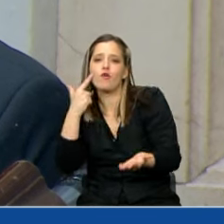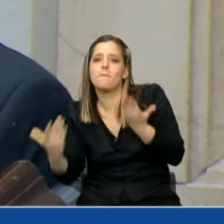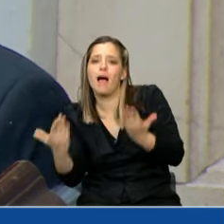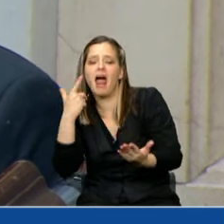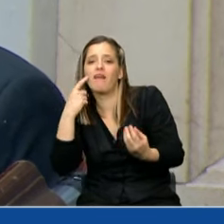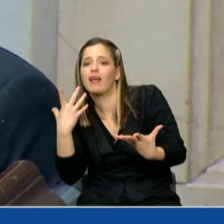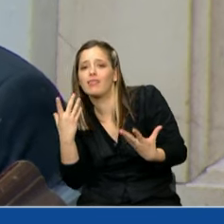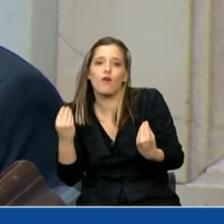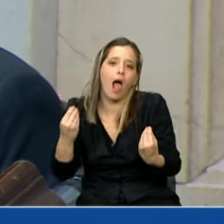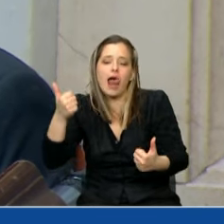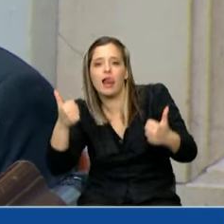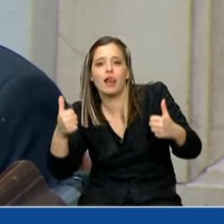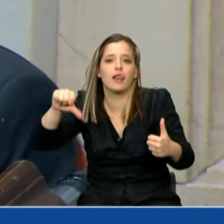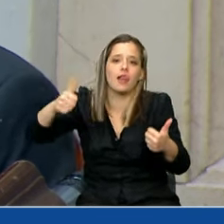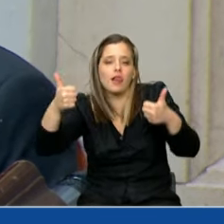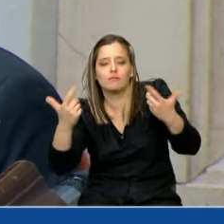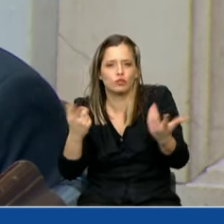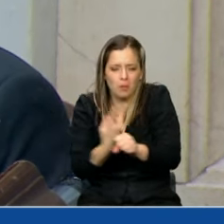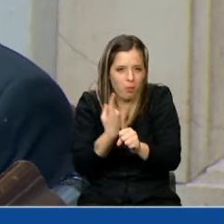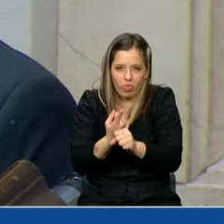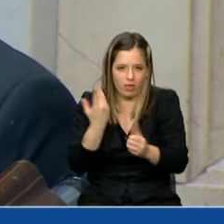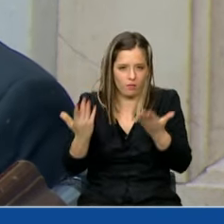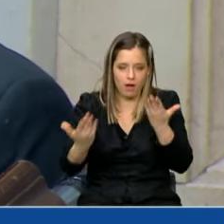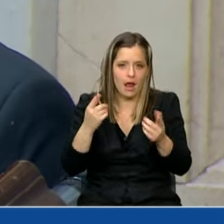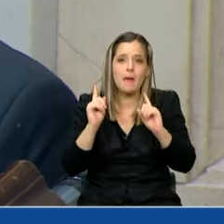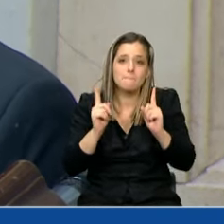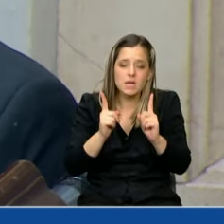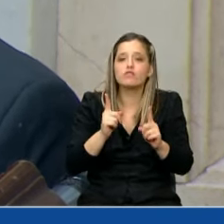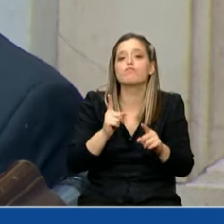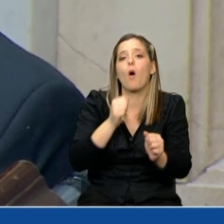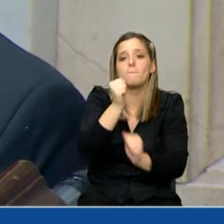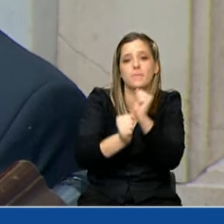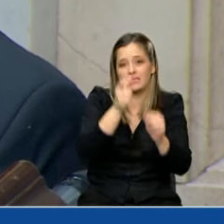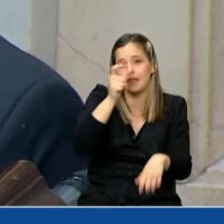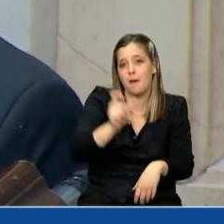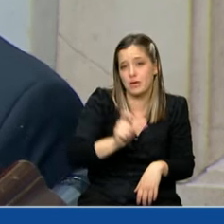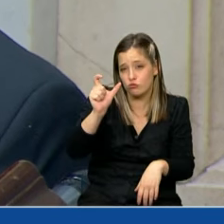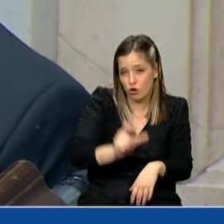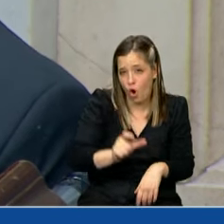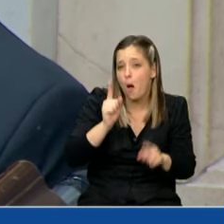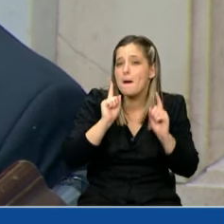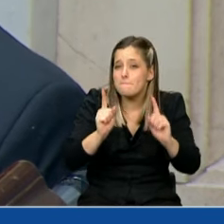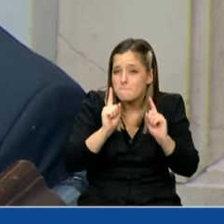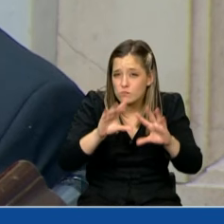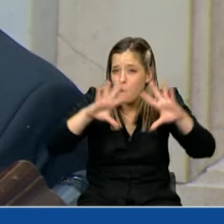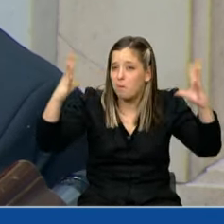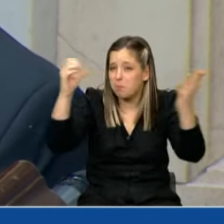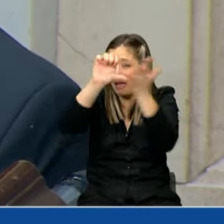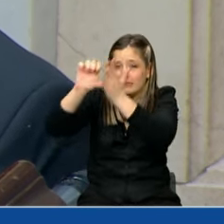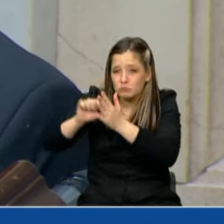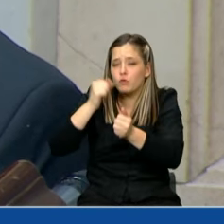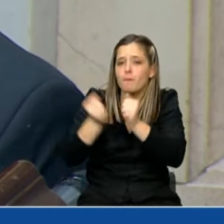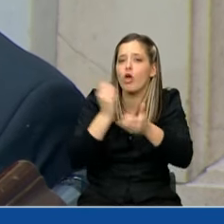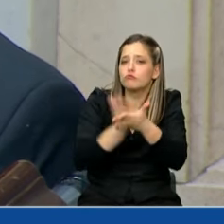controla y comercializa el 10% del petróleo en el planeta compañía que